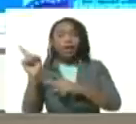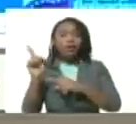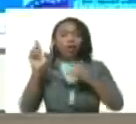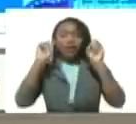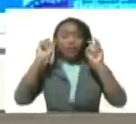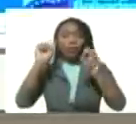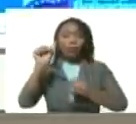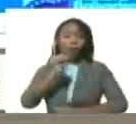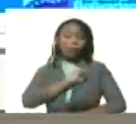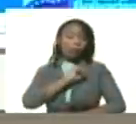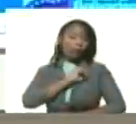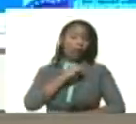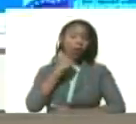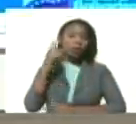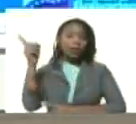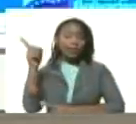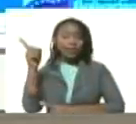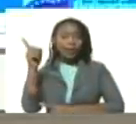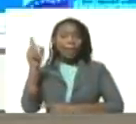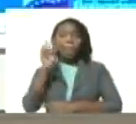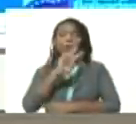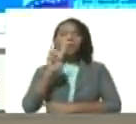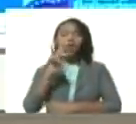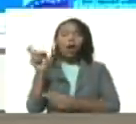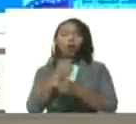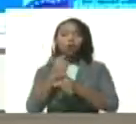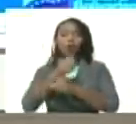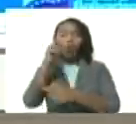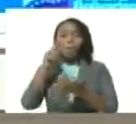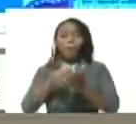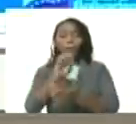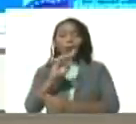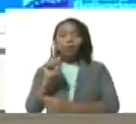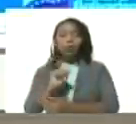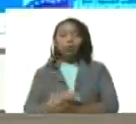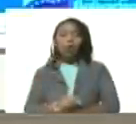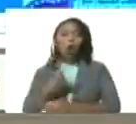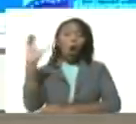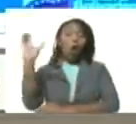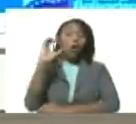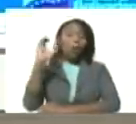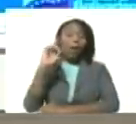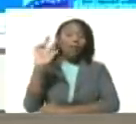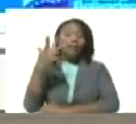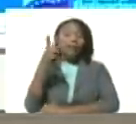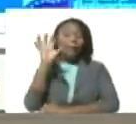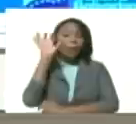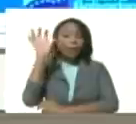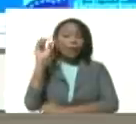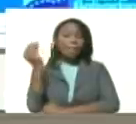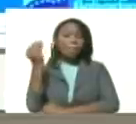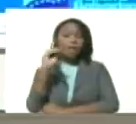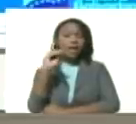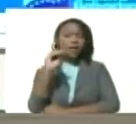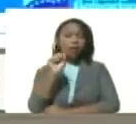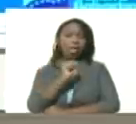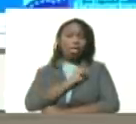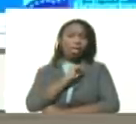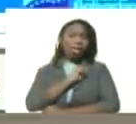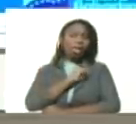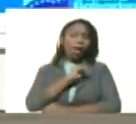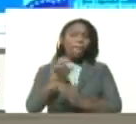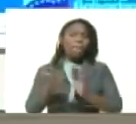xenofobia. Esto es 22 de agosto del 21. Colombia es el tercer país más xenófobo